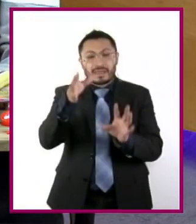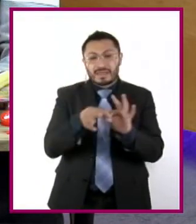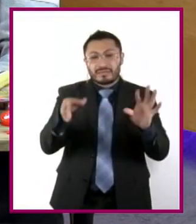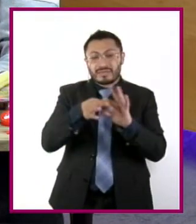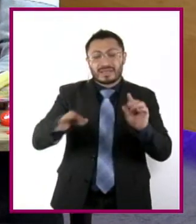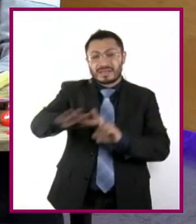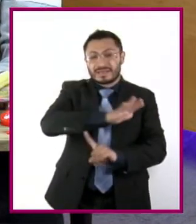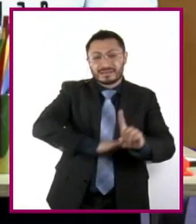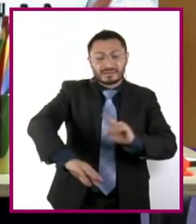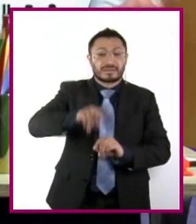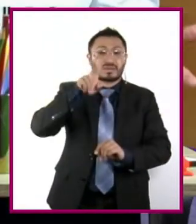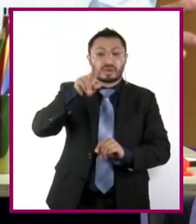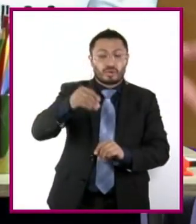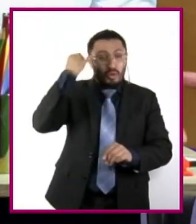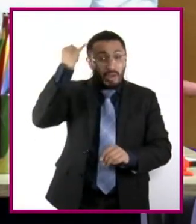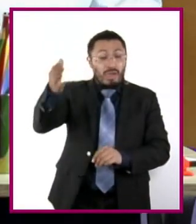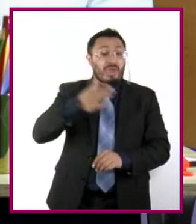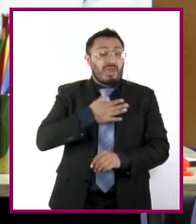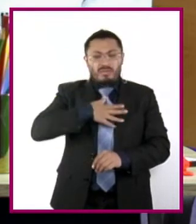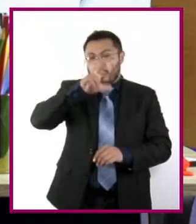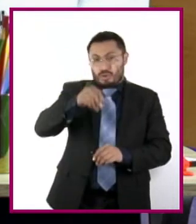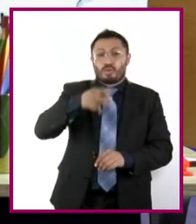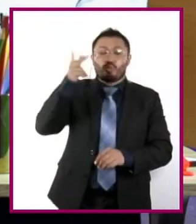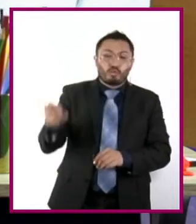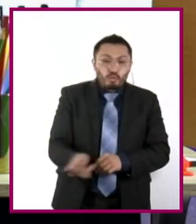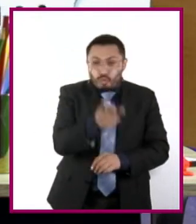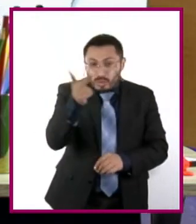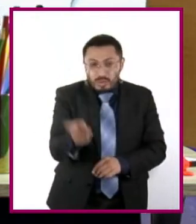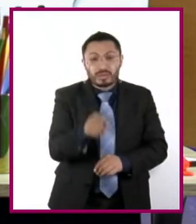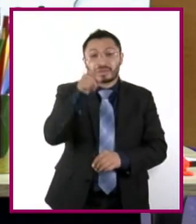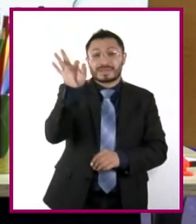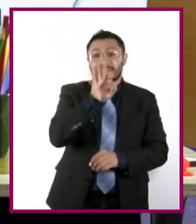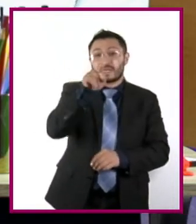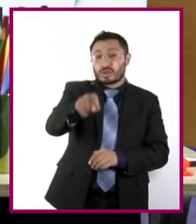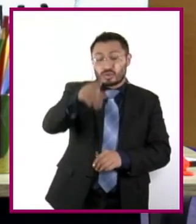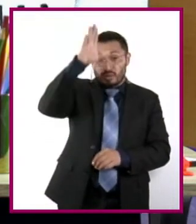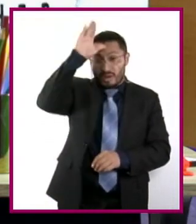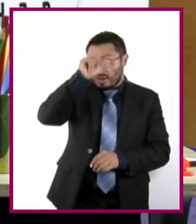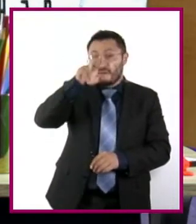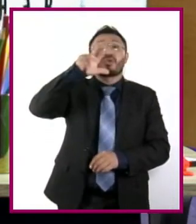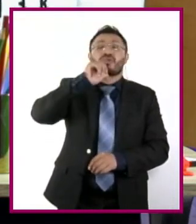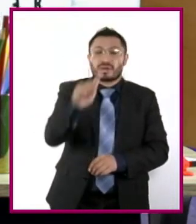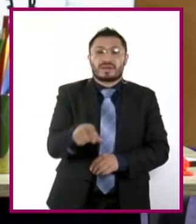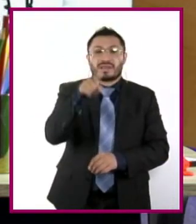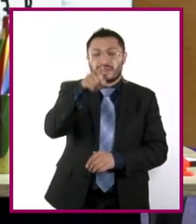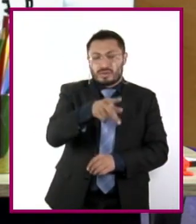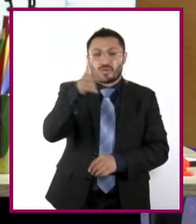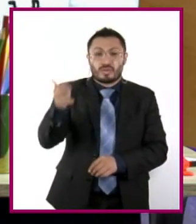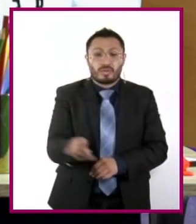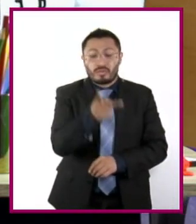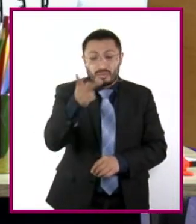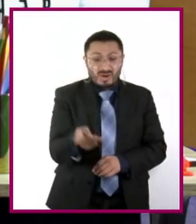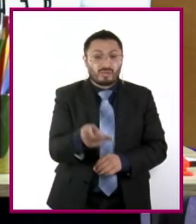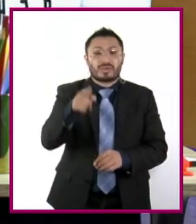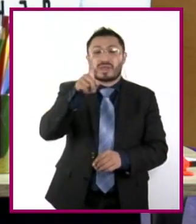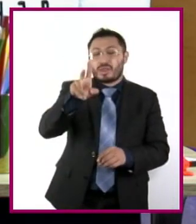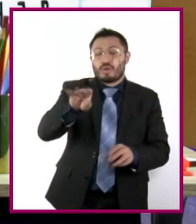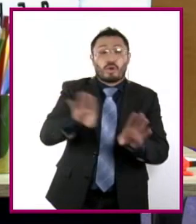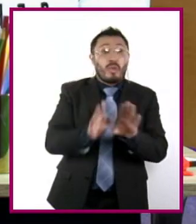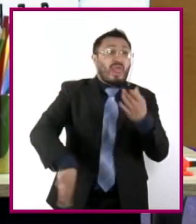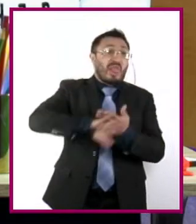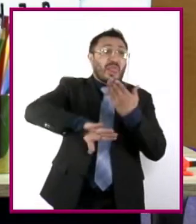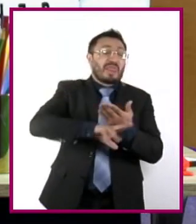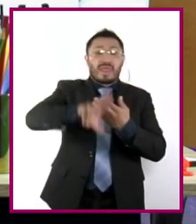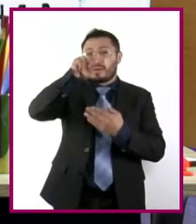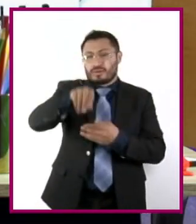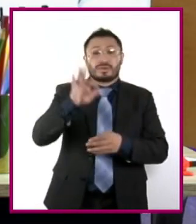hacer juicios personales. Si no estás de acuerdo, señala la situación y no a la persona. No lo tomes personal. Si alguien se refiere a tus ideas,